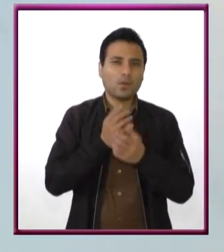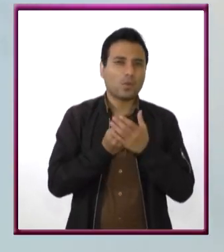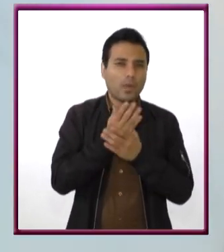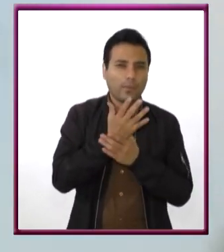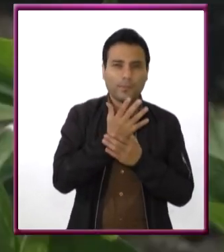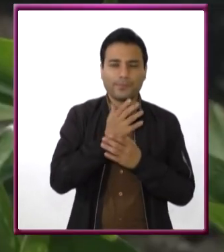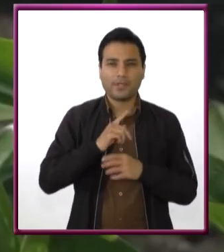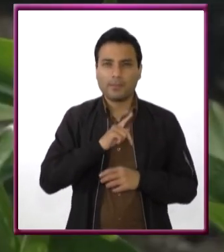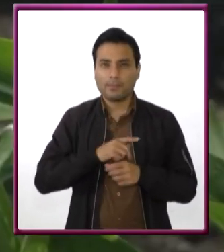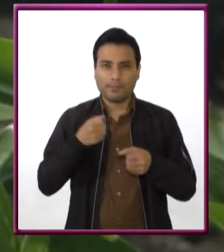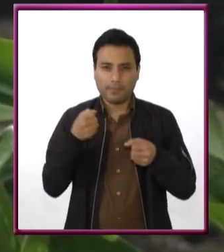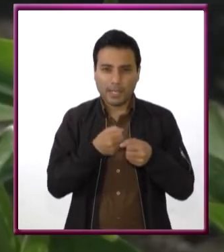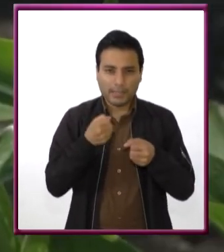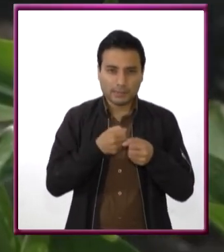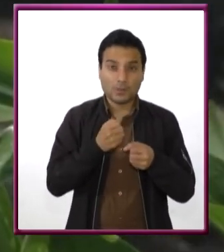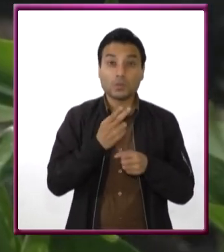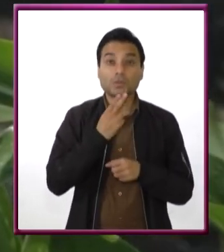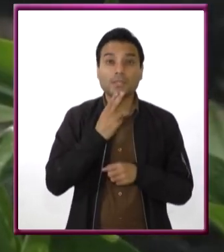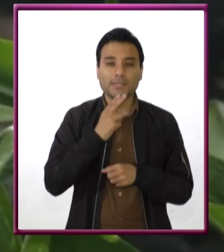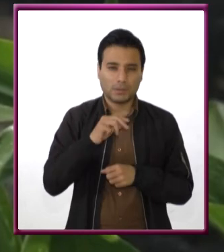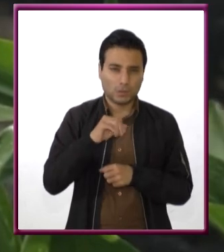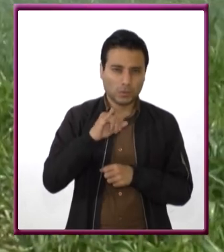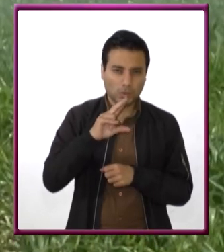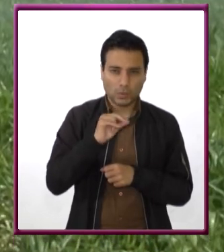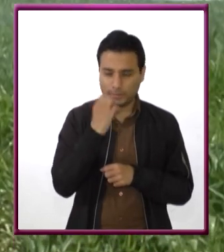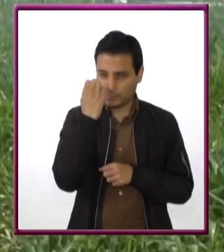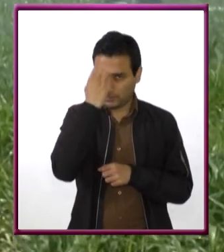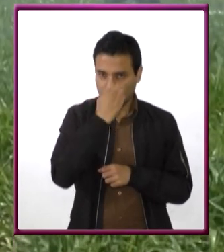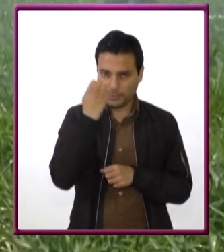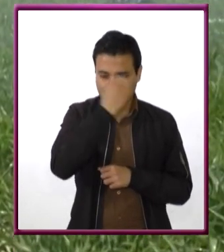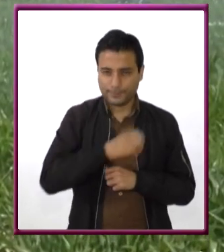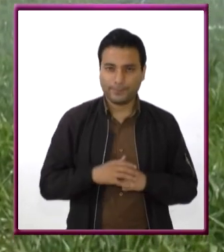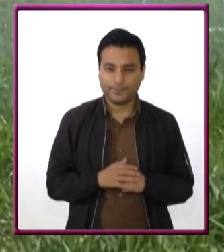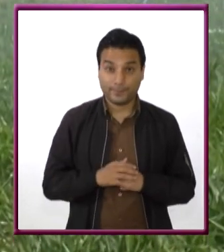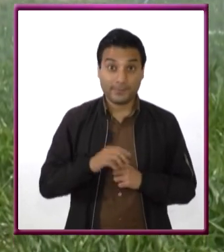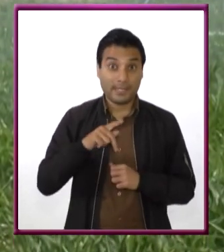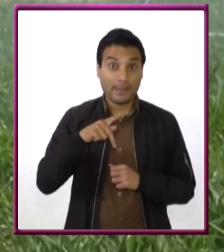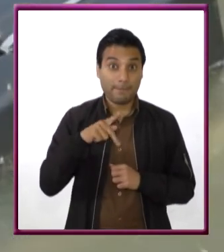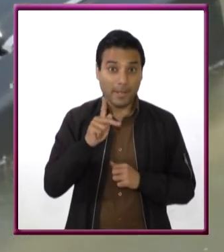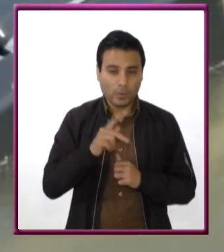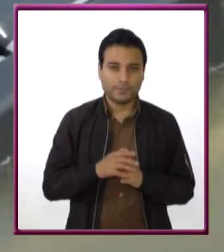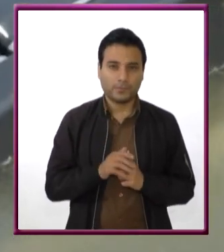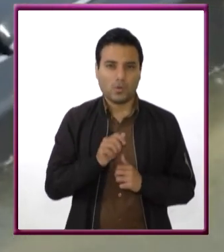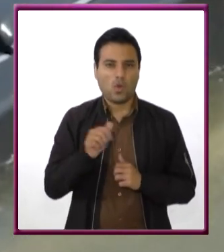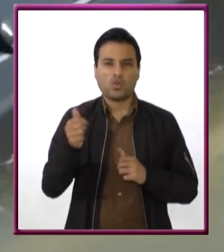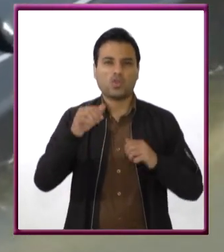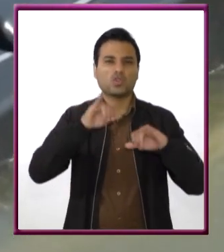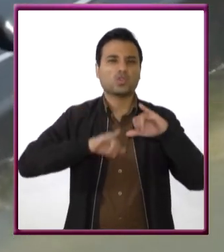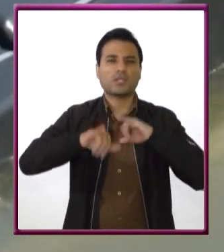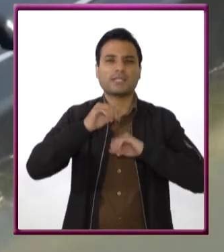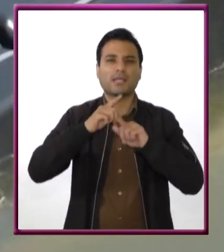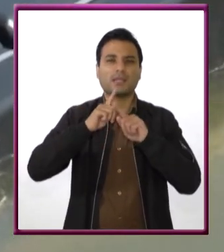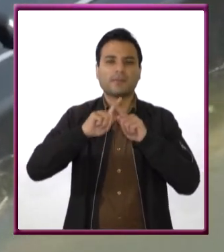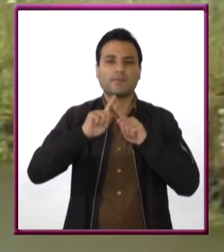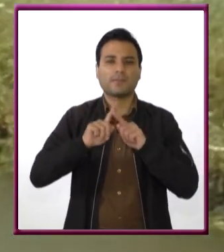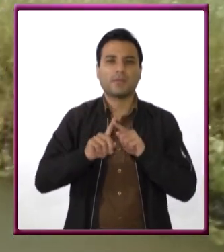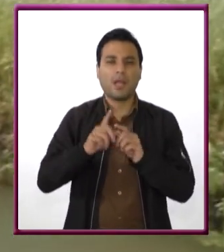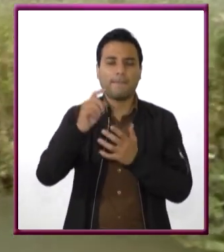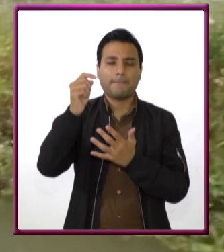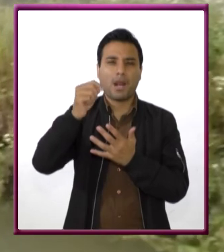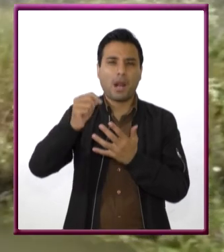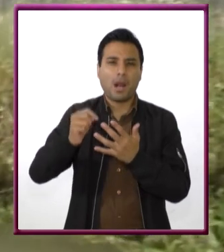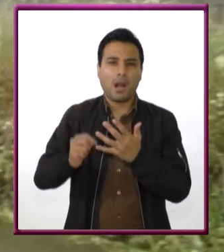para decidir si sí podemos o no aprobarlos. No obstante, para el resto de las sustancias que entran en la composición de